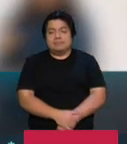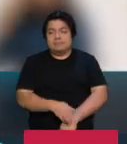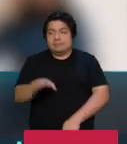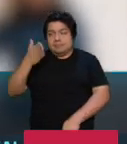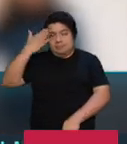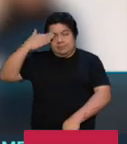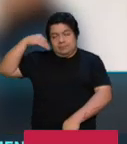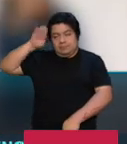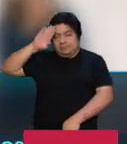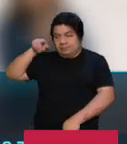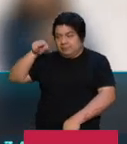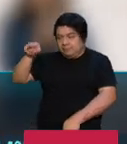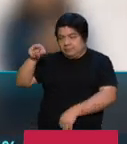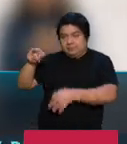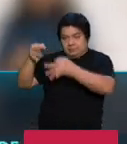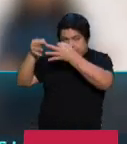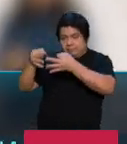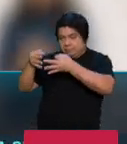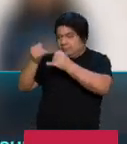Cuba es un país soberano,